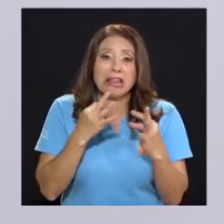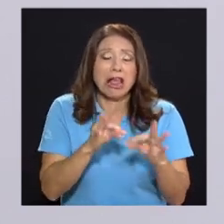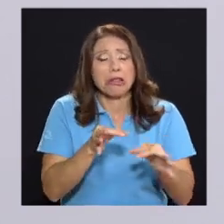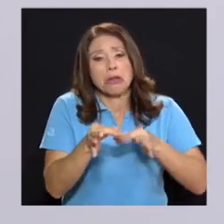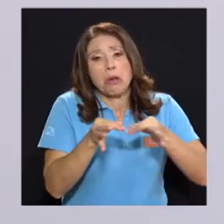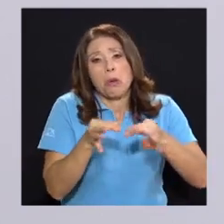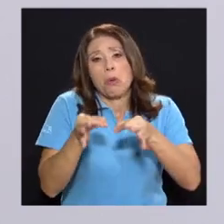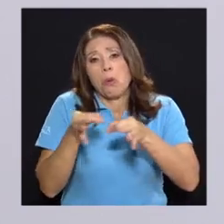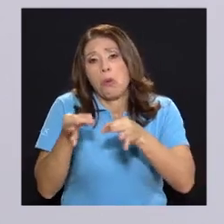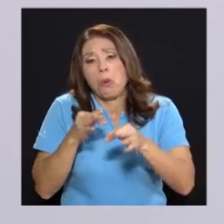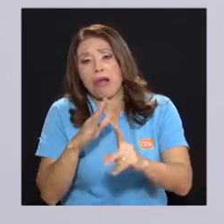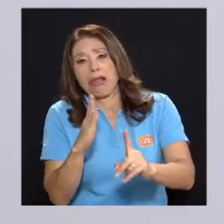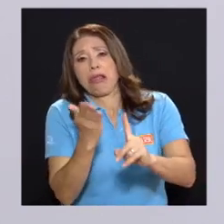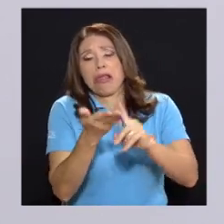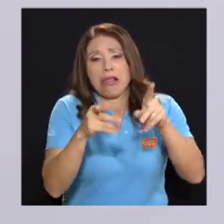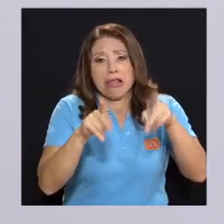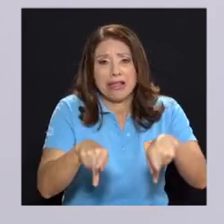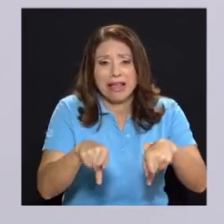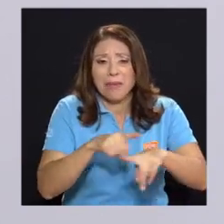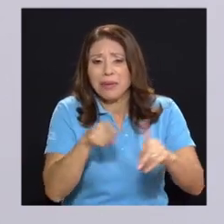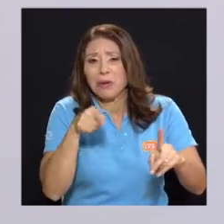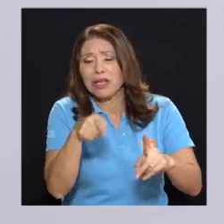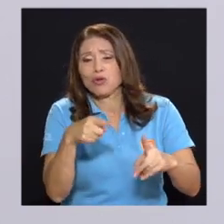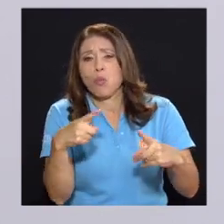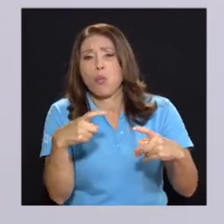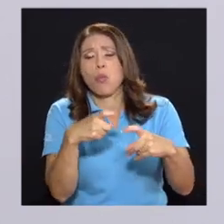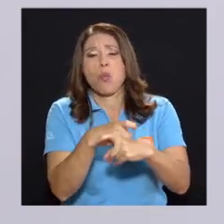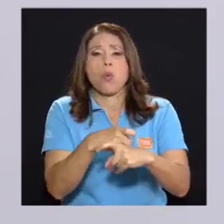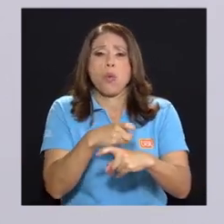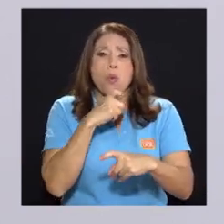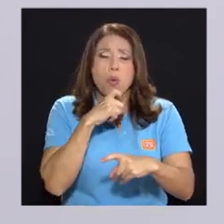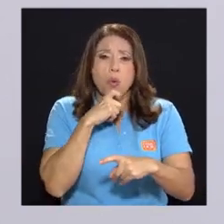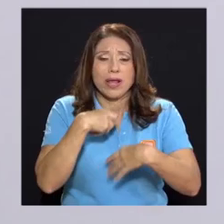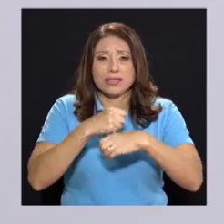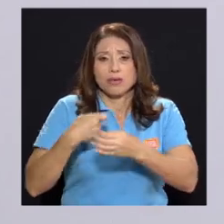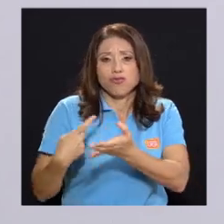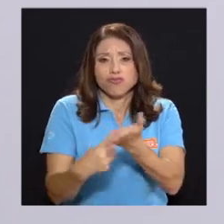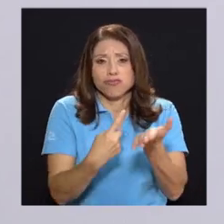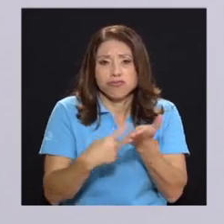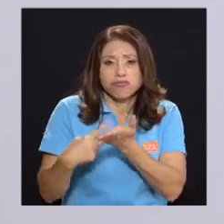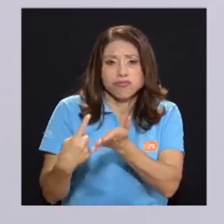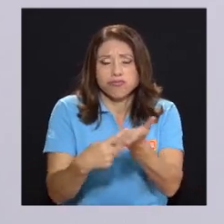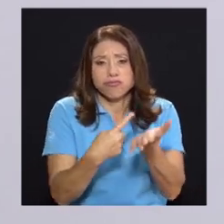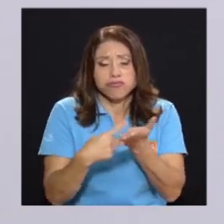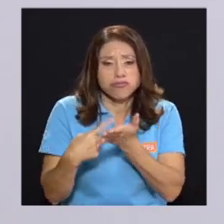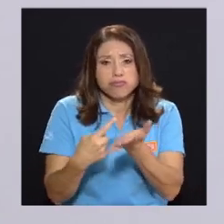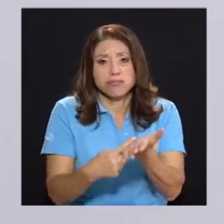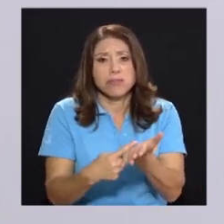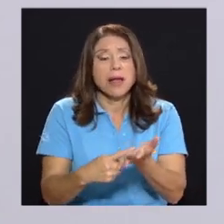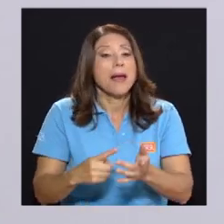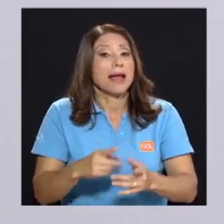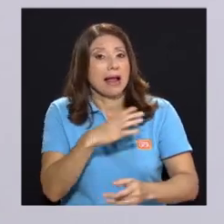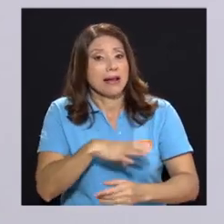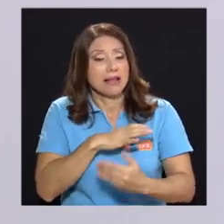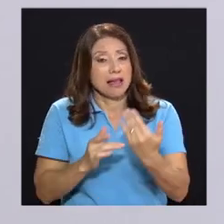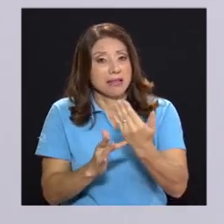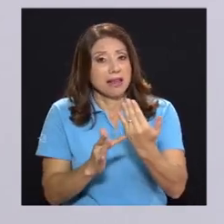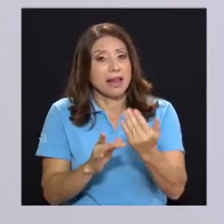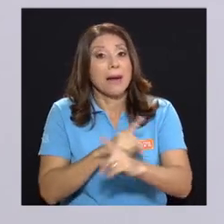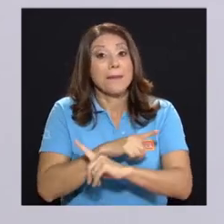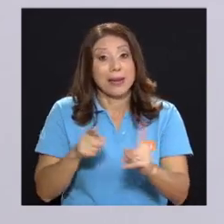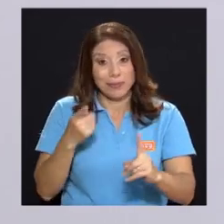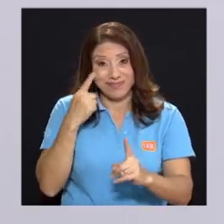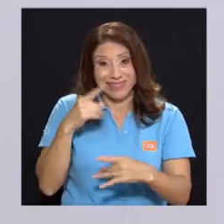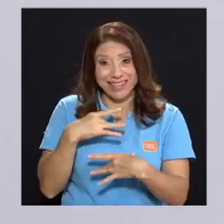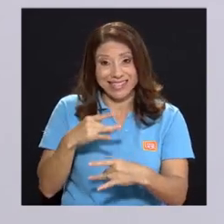ser tan extremos dificultaron el debate la calidad técnica del debate pero lo interesante es que los de sí